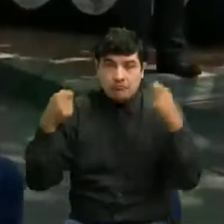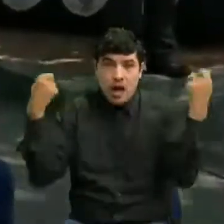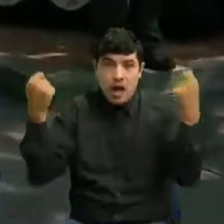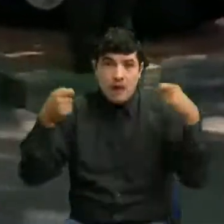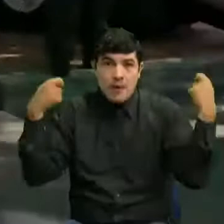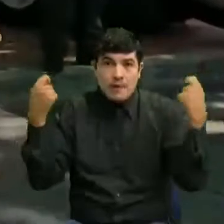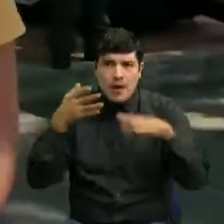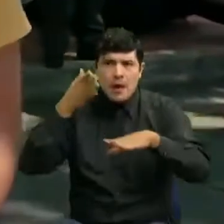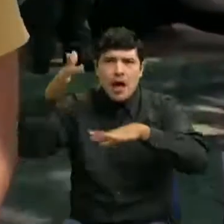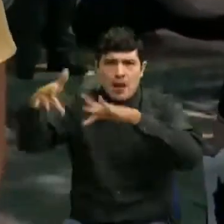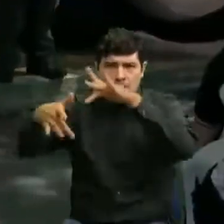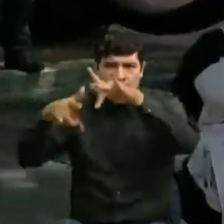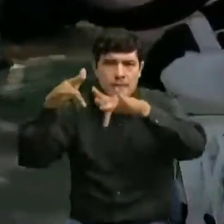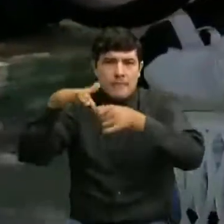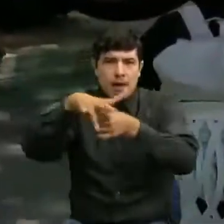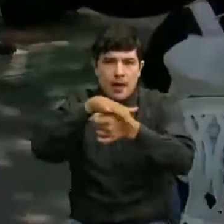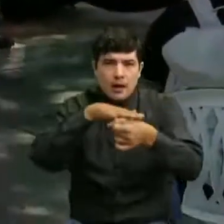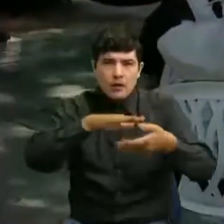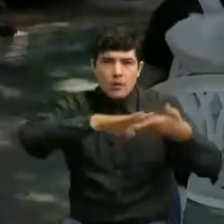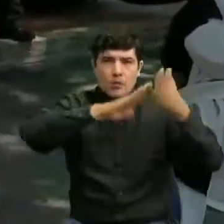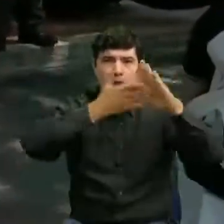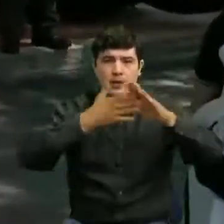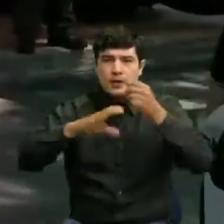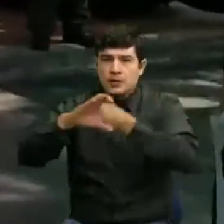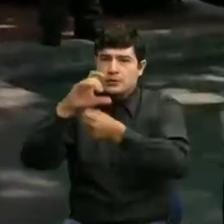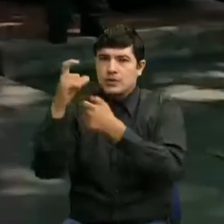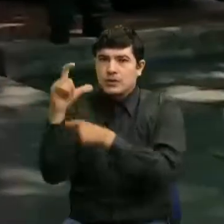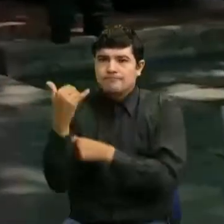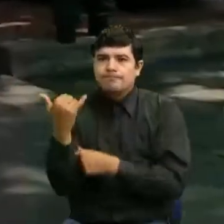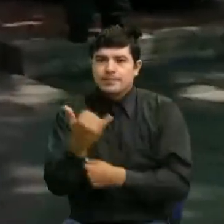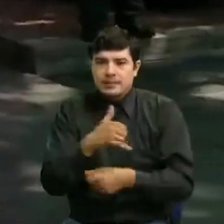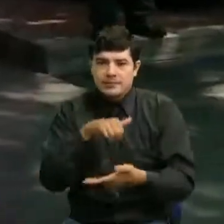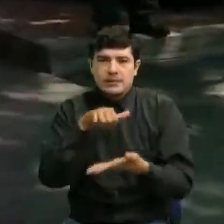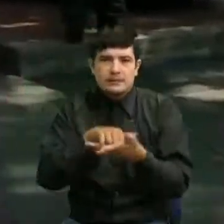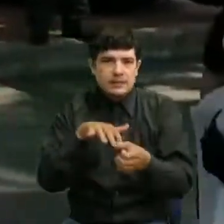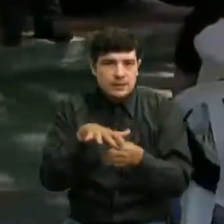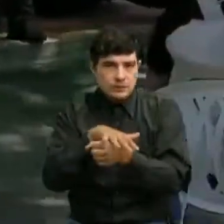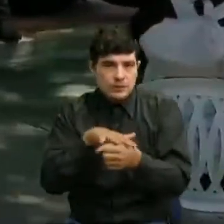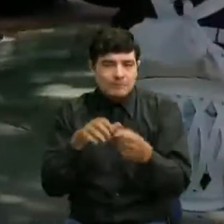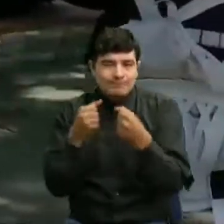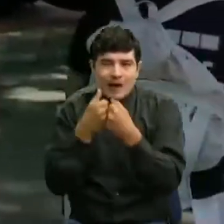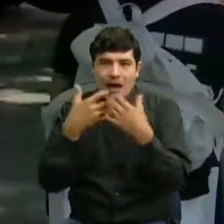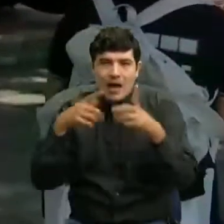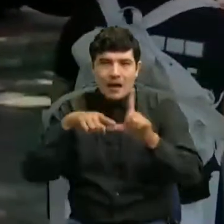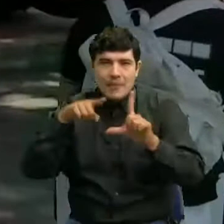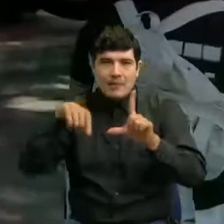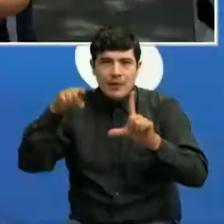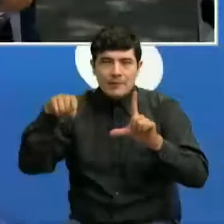barrios y a las diferentes comunas de Cúcuta donde se ha presentado la siniestralidad vial. Esta es la información